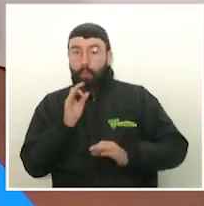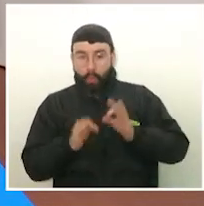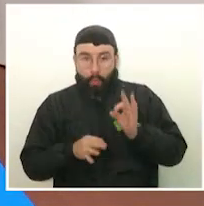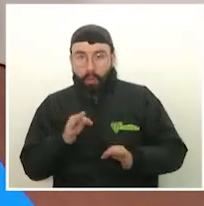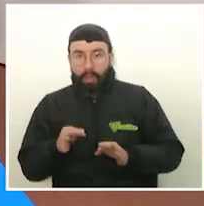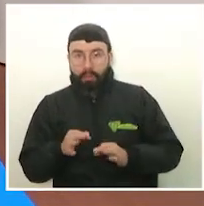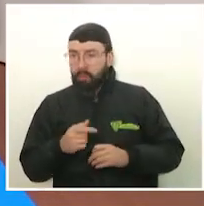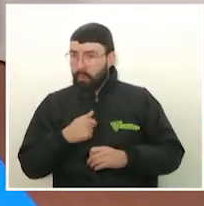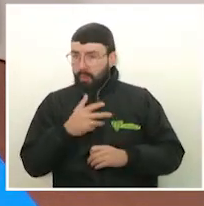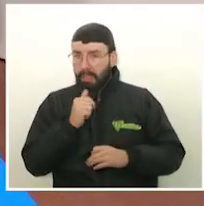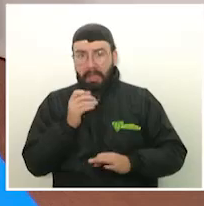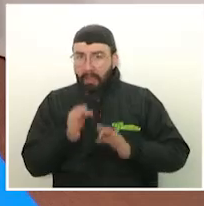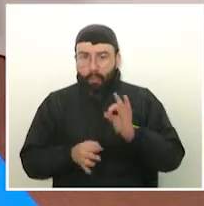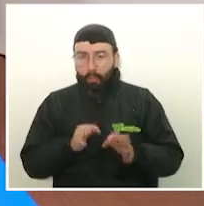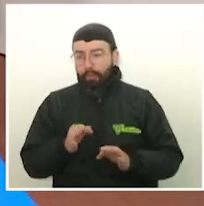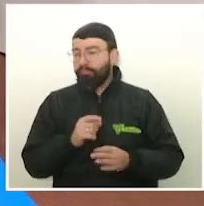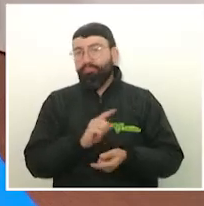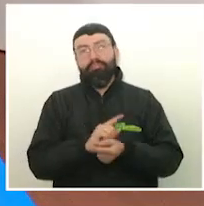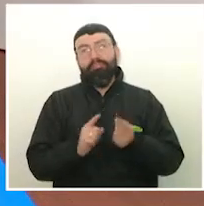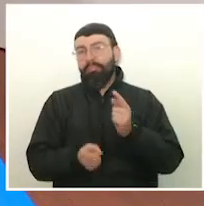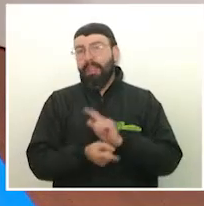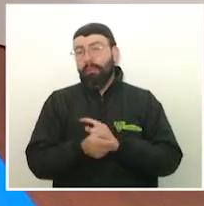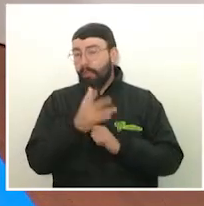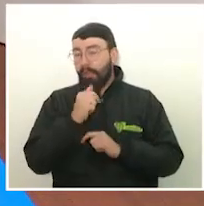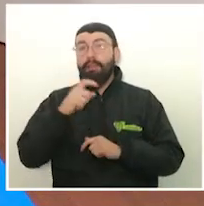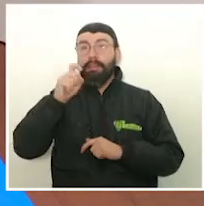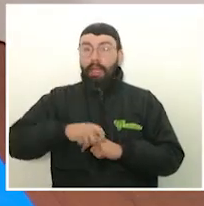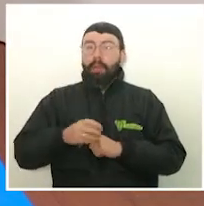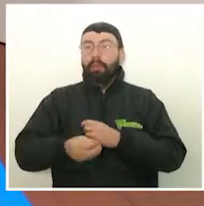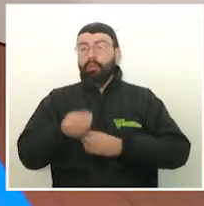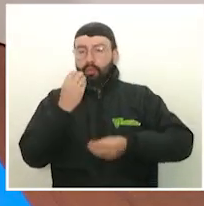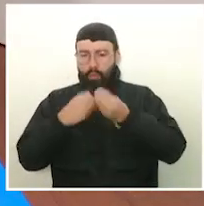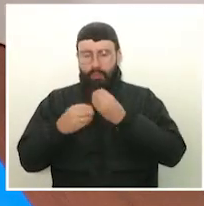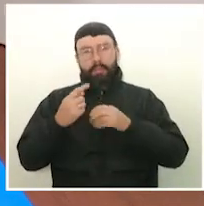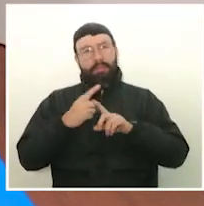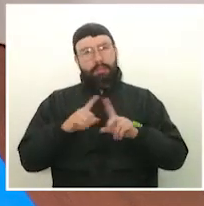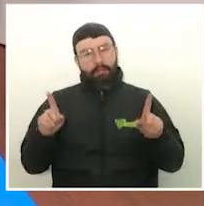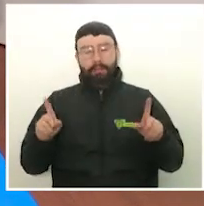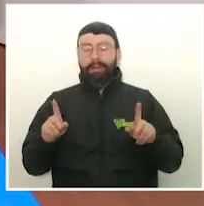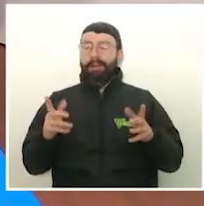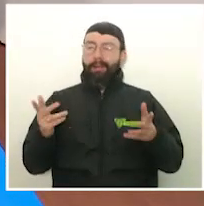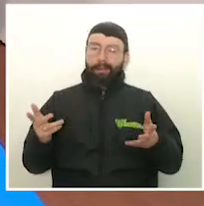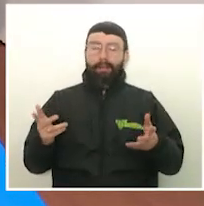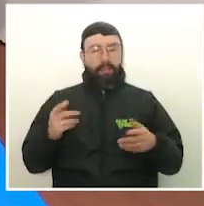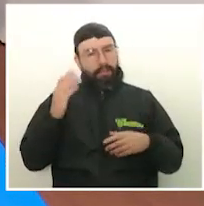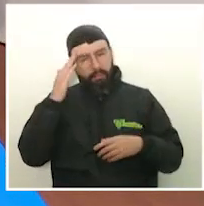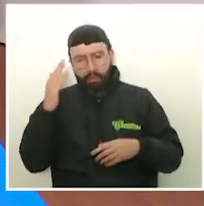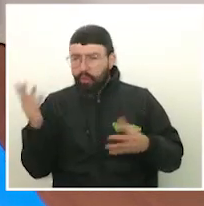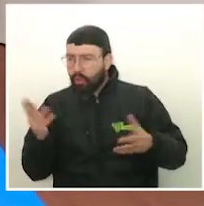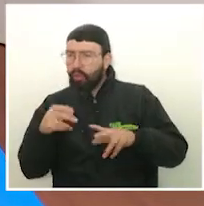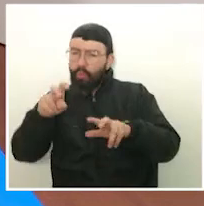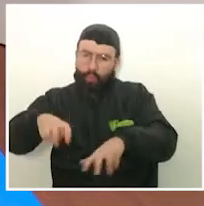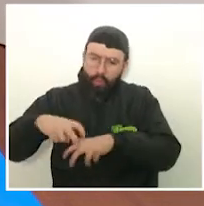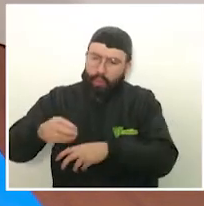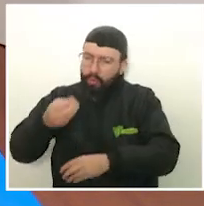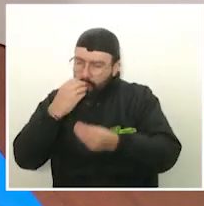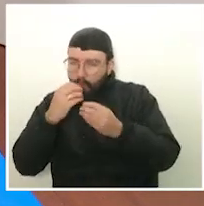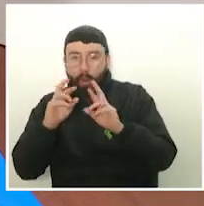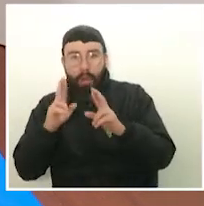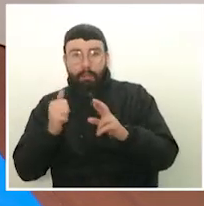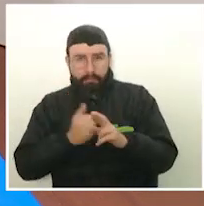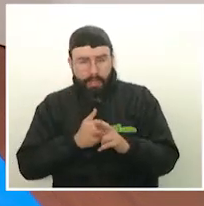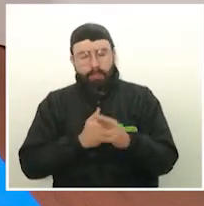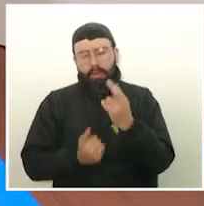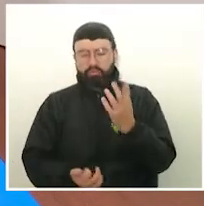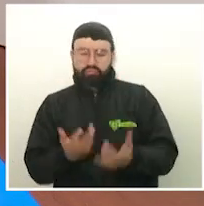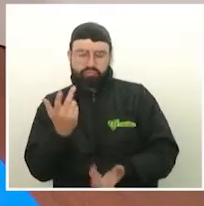poder ver un cambio, que debemos alimentarnos de una manera diferente, saber de dónde vienen nuestros alimentos, ojalá prepararnos nosotros